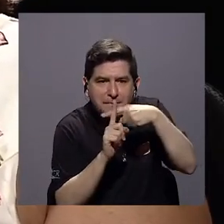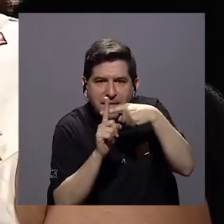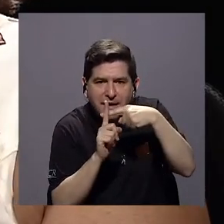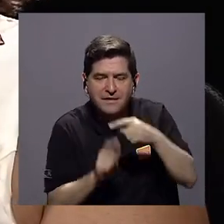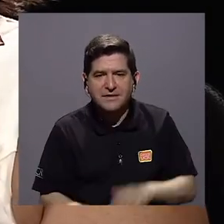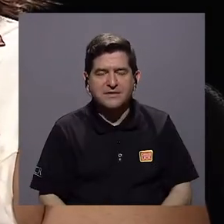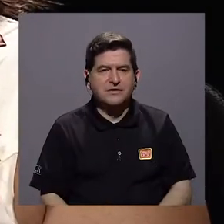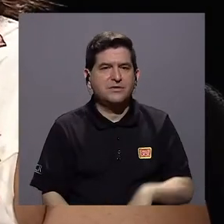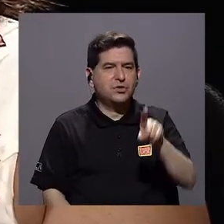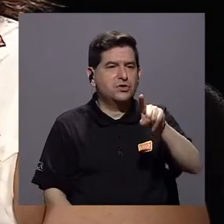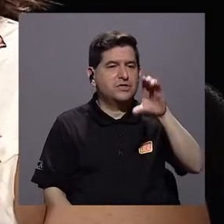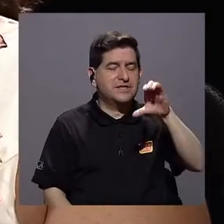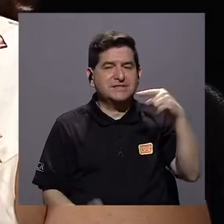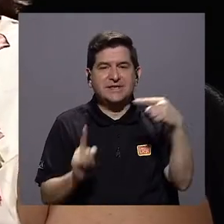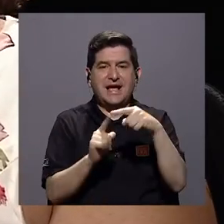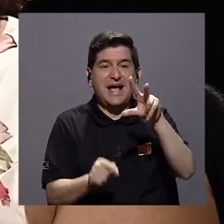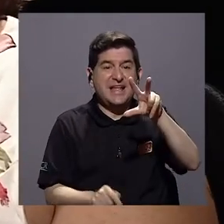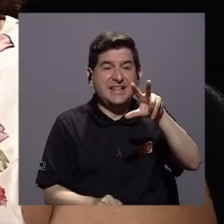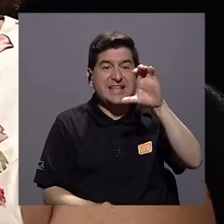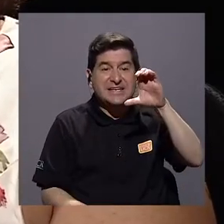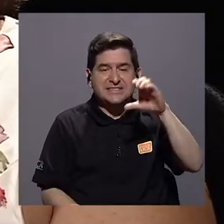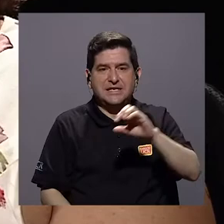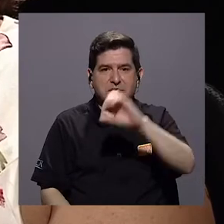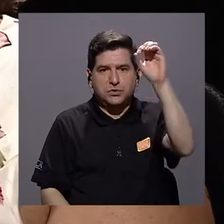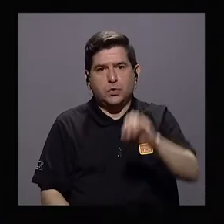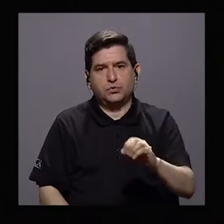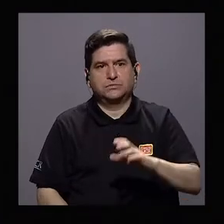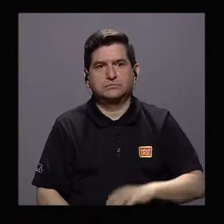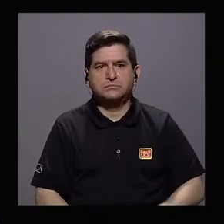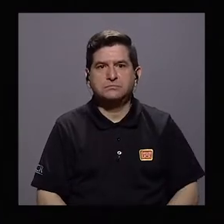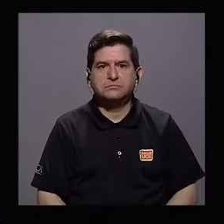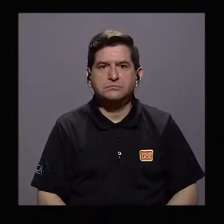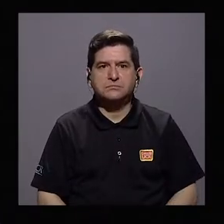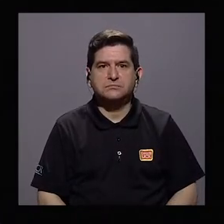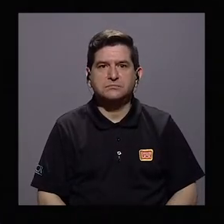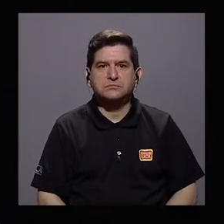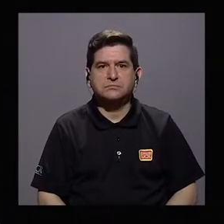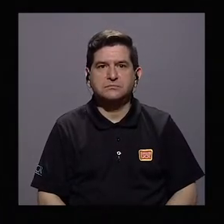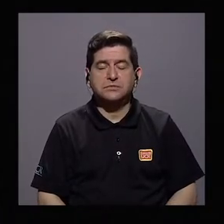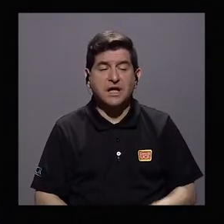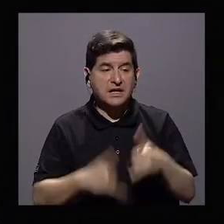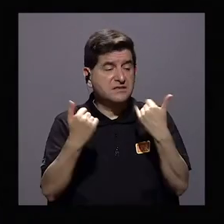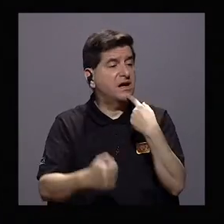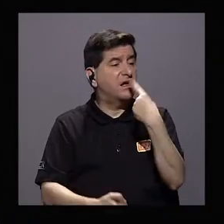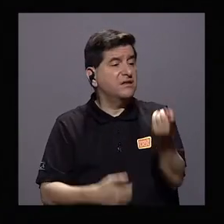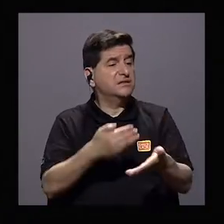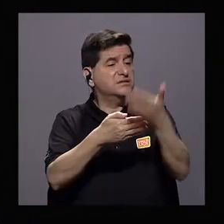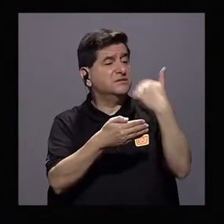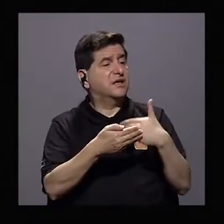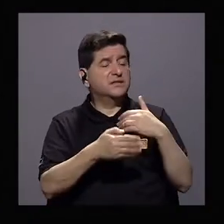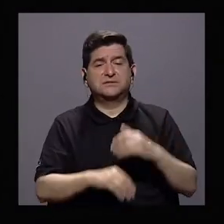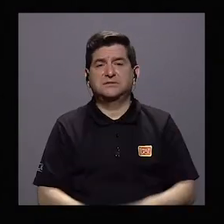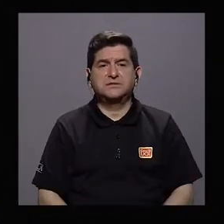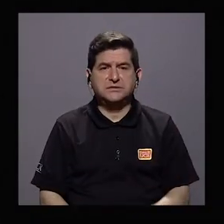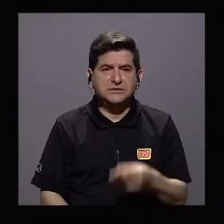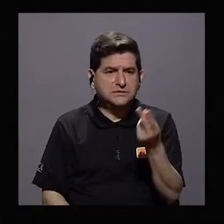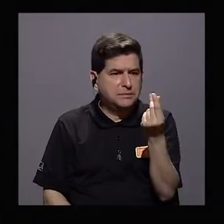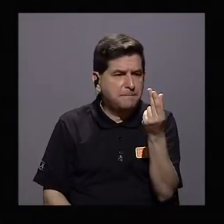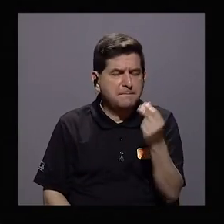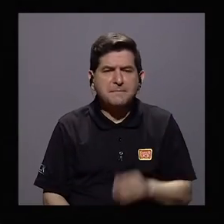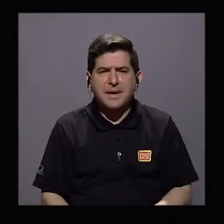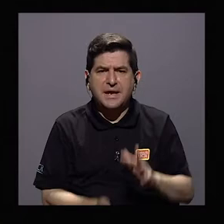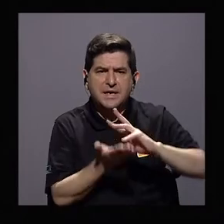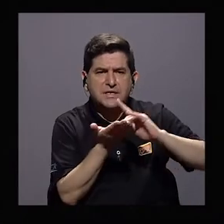son entre el 100 y el 300%. Entonces, se ha dicho que el precio del